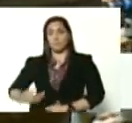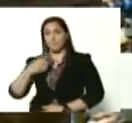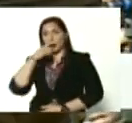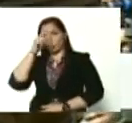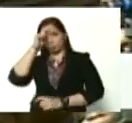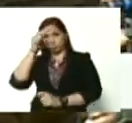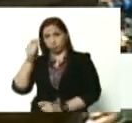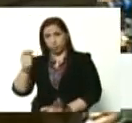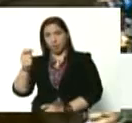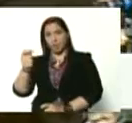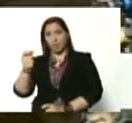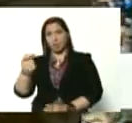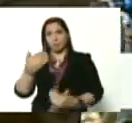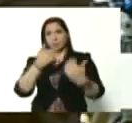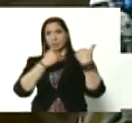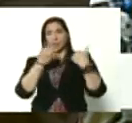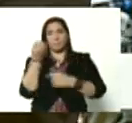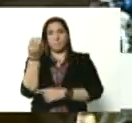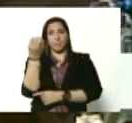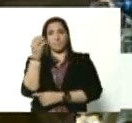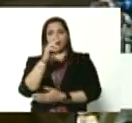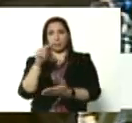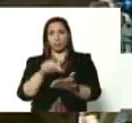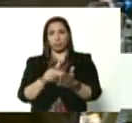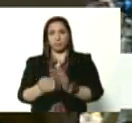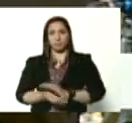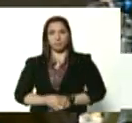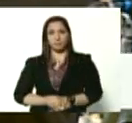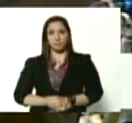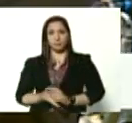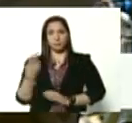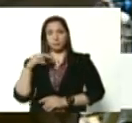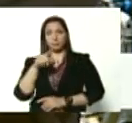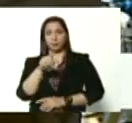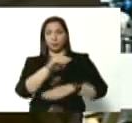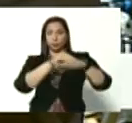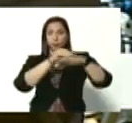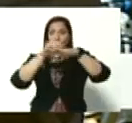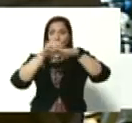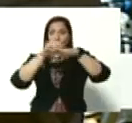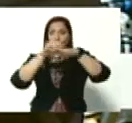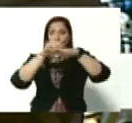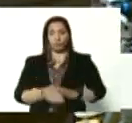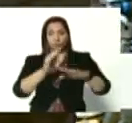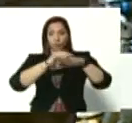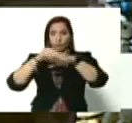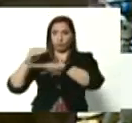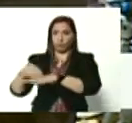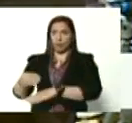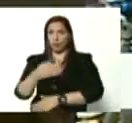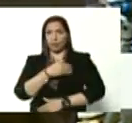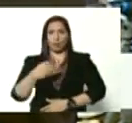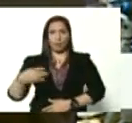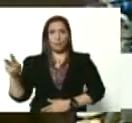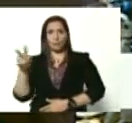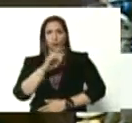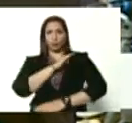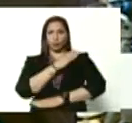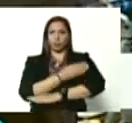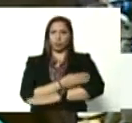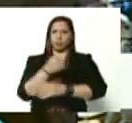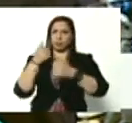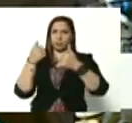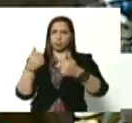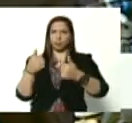a esta responsabilidad a la asamblea nacional y por eso la consulta a los consejos una venezuela bien fortalecida en su unidad